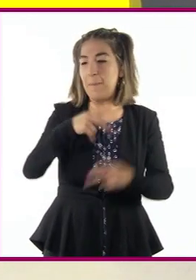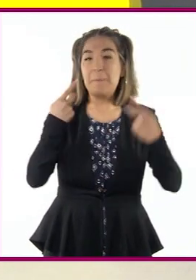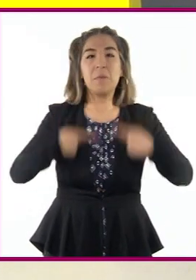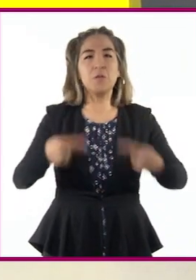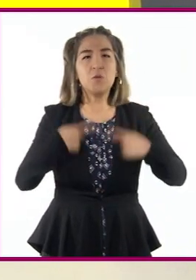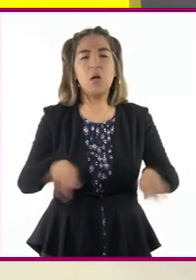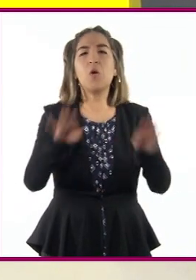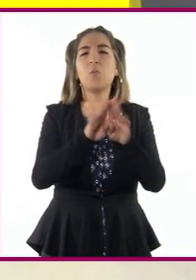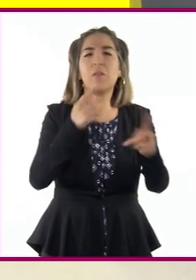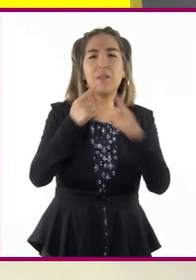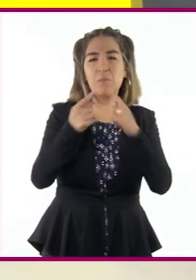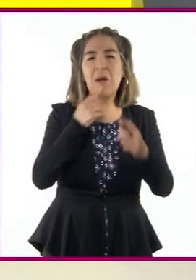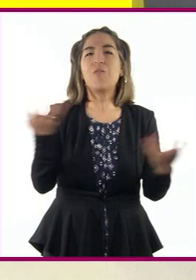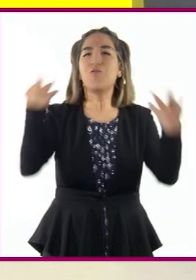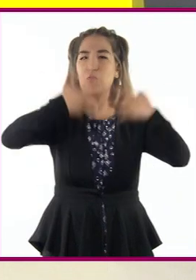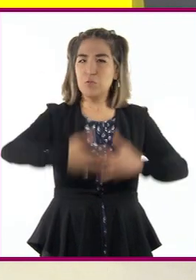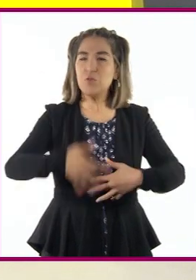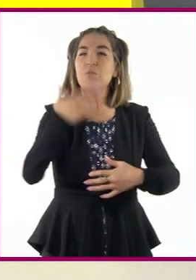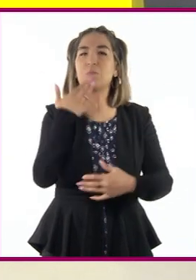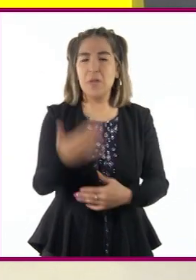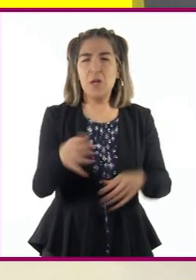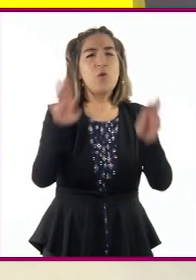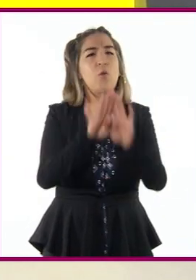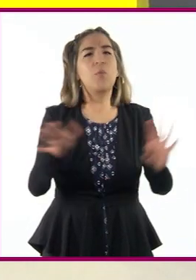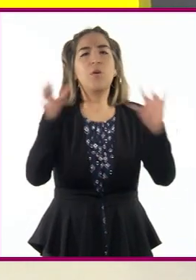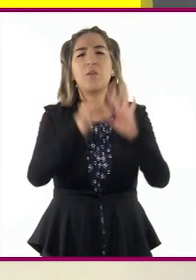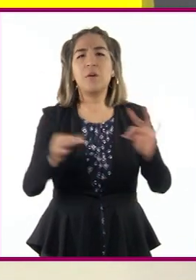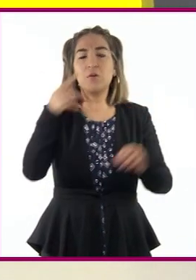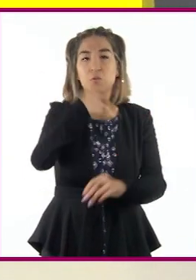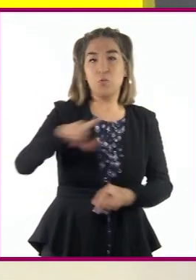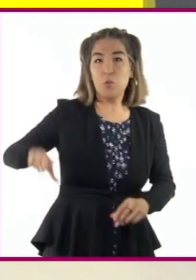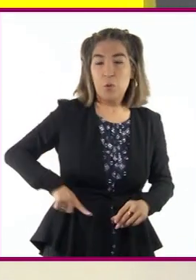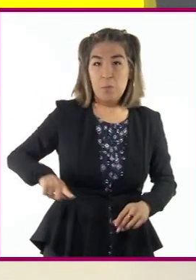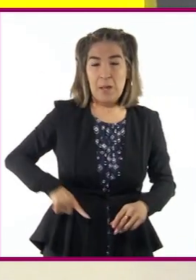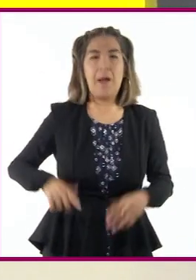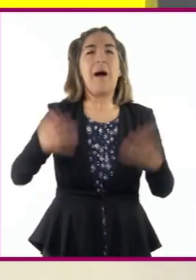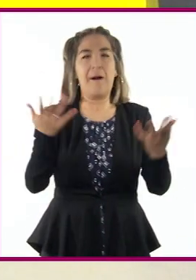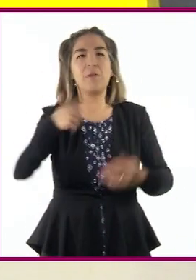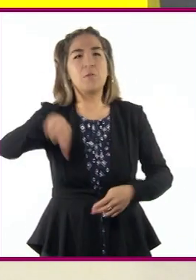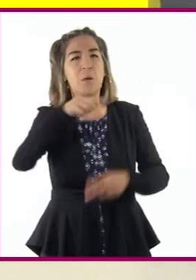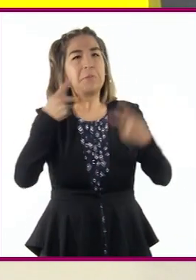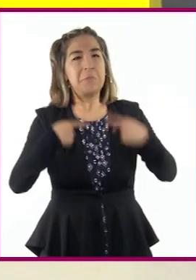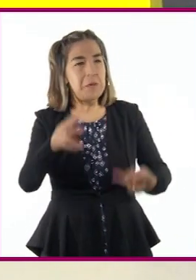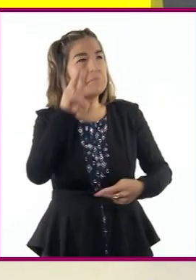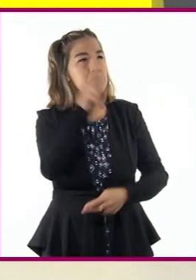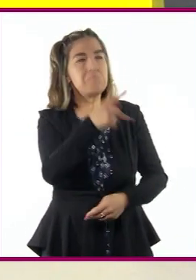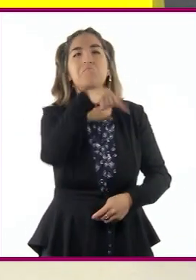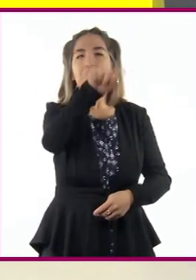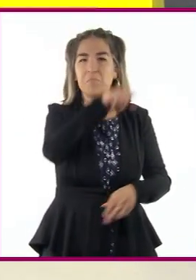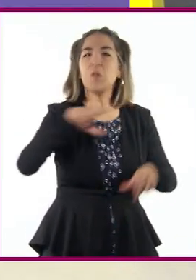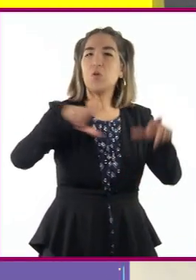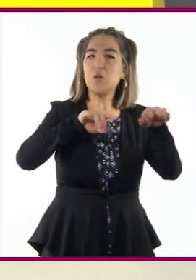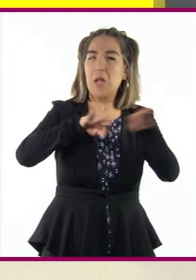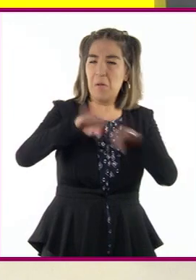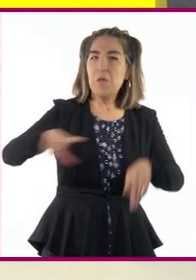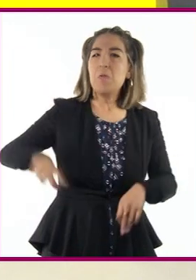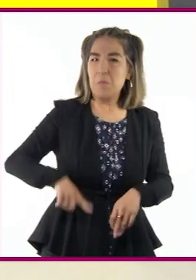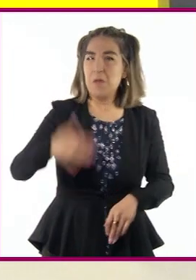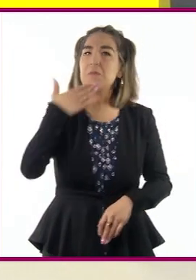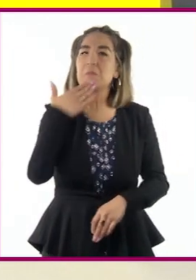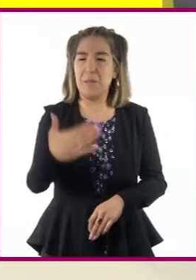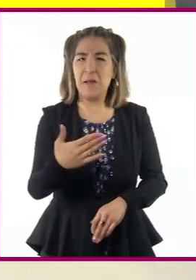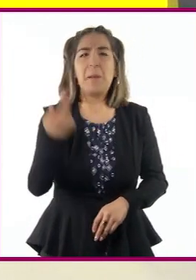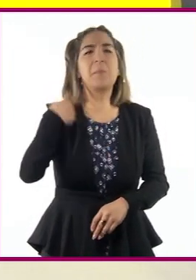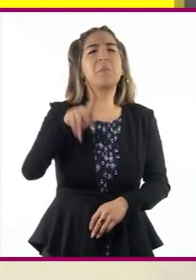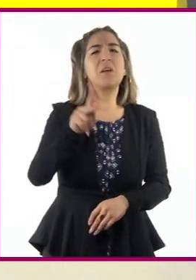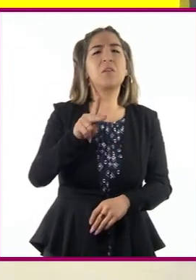funcionar. Al rendir cuentas, los gobiernos pueden generar una mejor impresión en las y los ciudadanos. Pero,